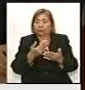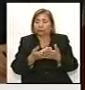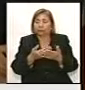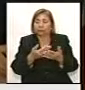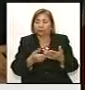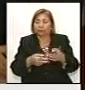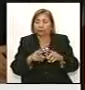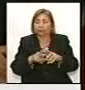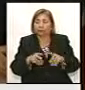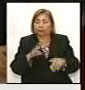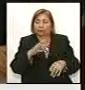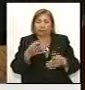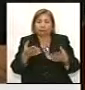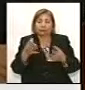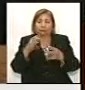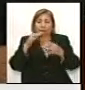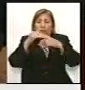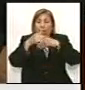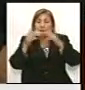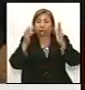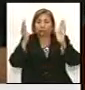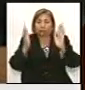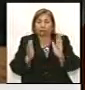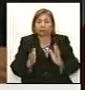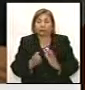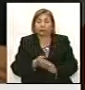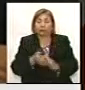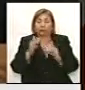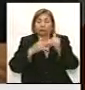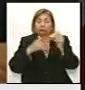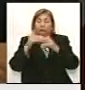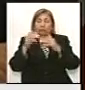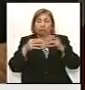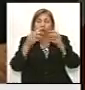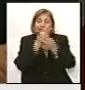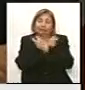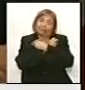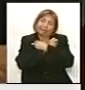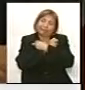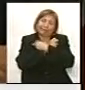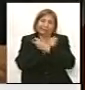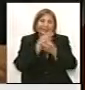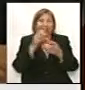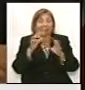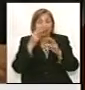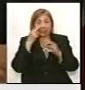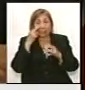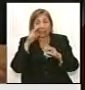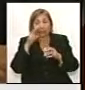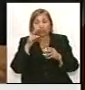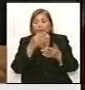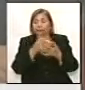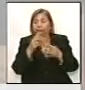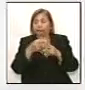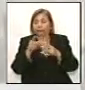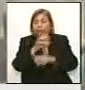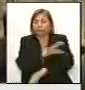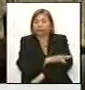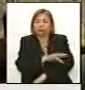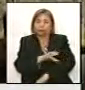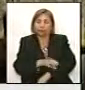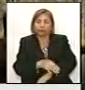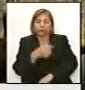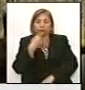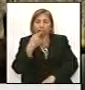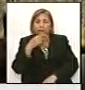valor del cuarto de rescate y la construcción del Museo de las Culturas, que es en el anhelo de todos los cajamarquinos. Después